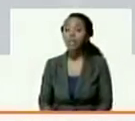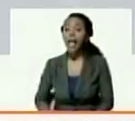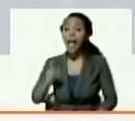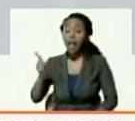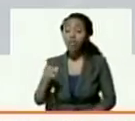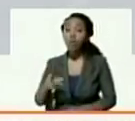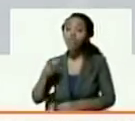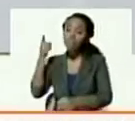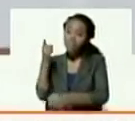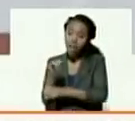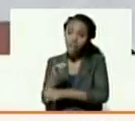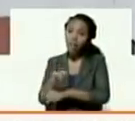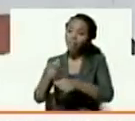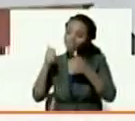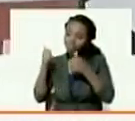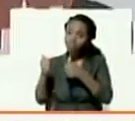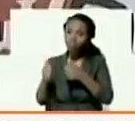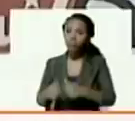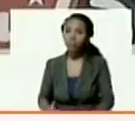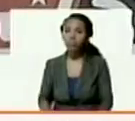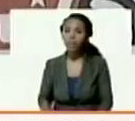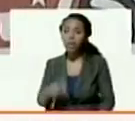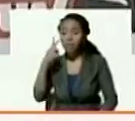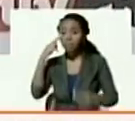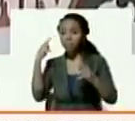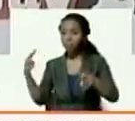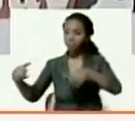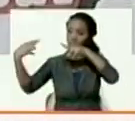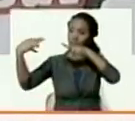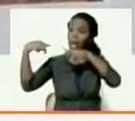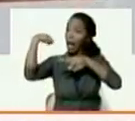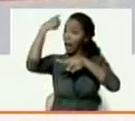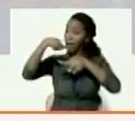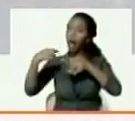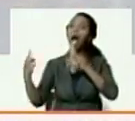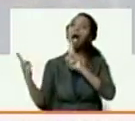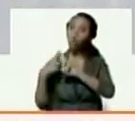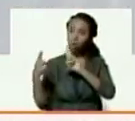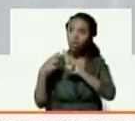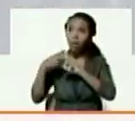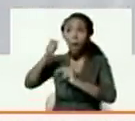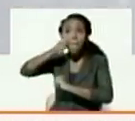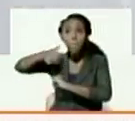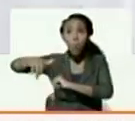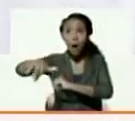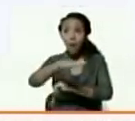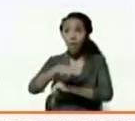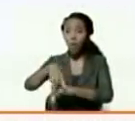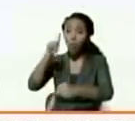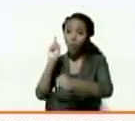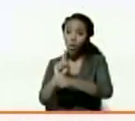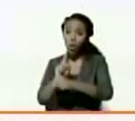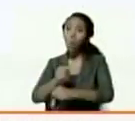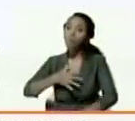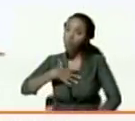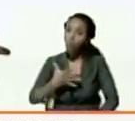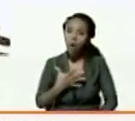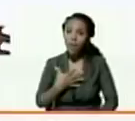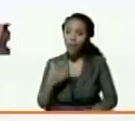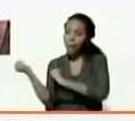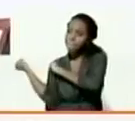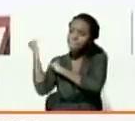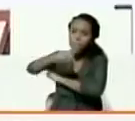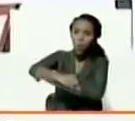periódico. Nos vemos las caras y nos conocemos, porque son los pueblos los únicos que pueden derrotar el